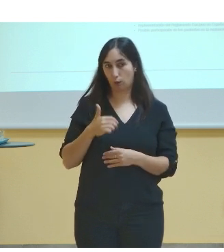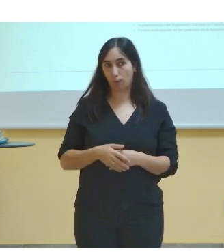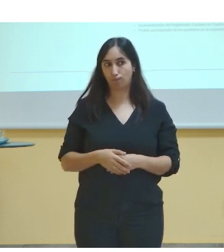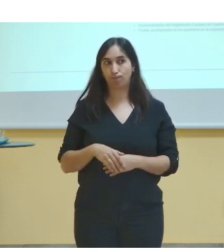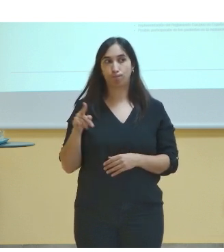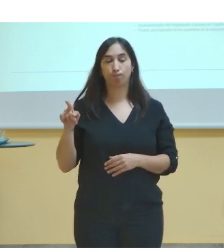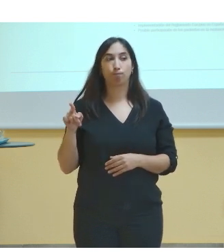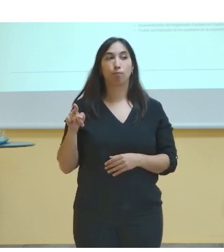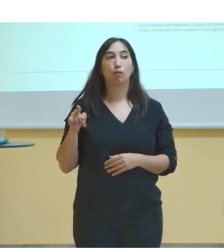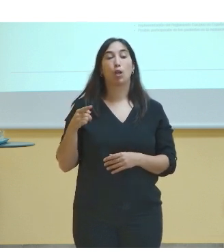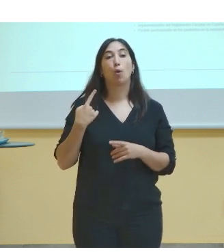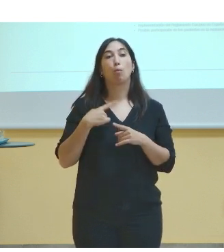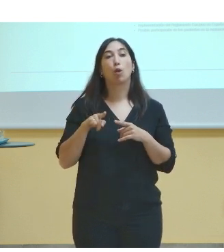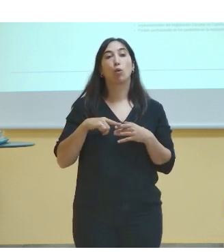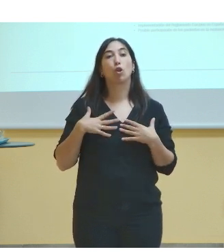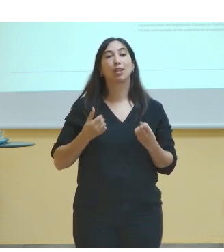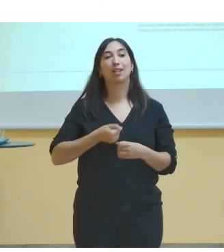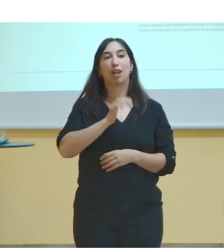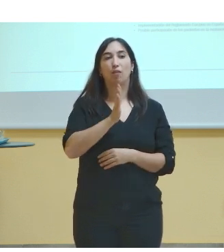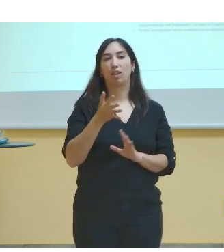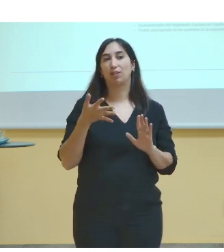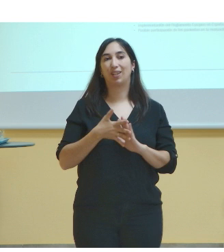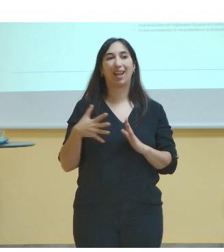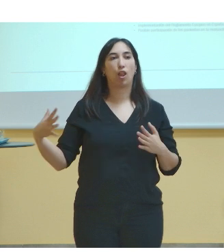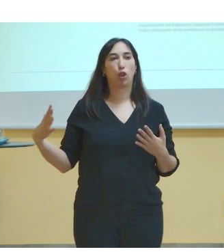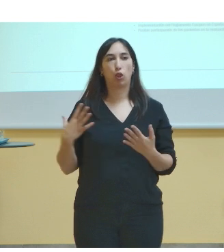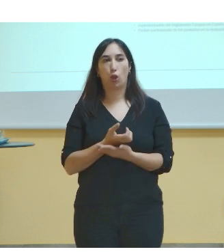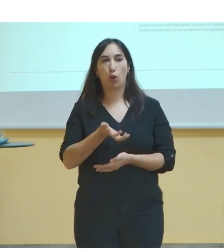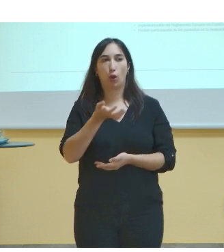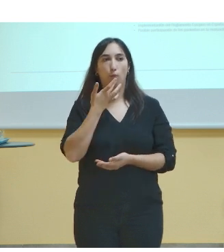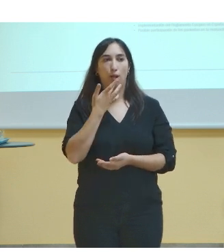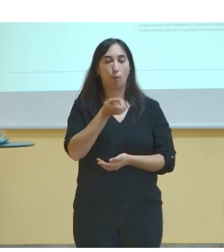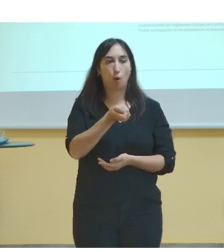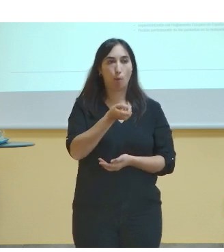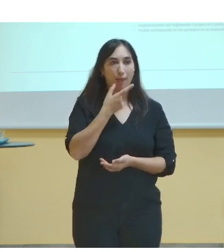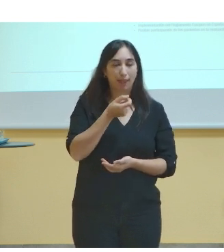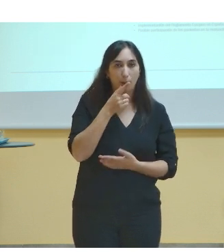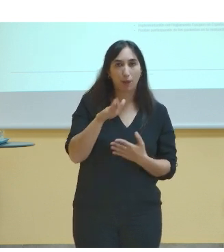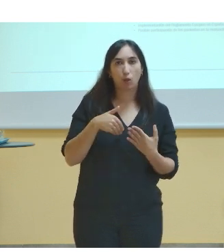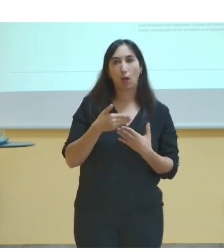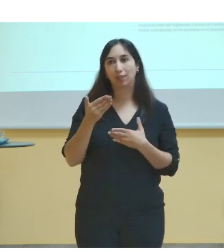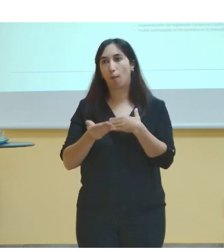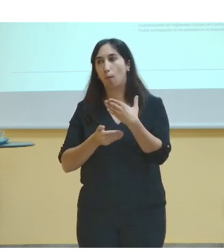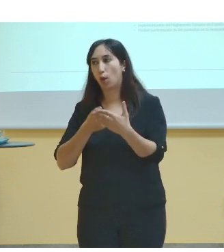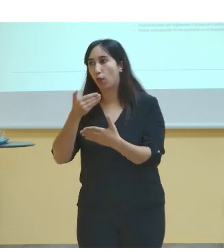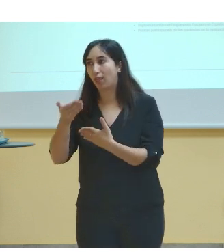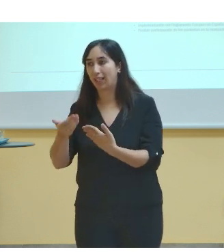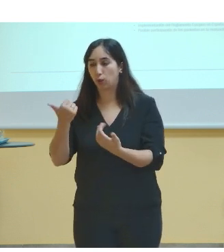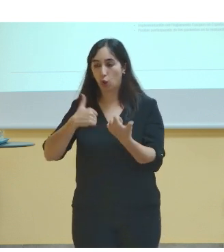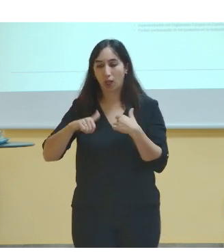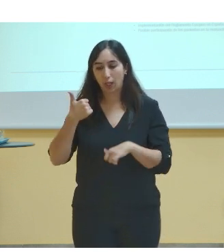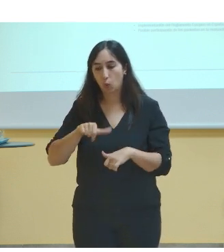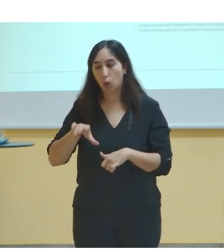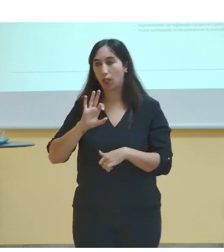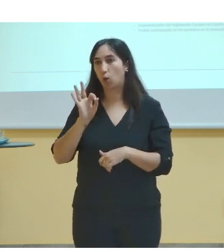Esto afecta a los productos sanitarios. Los productos sanitarios es todo, o sea, desde un medicamento a un procedimiento